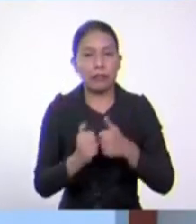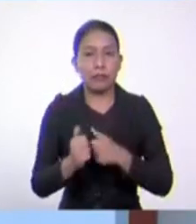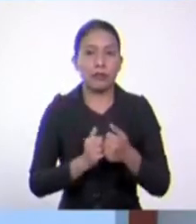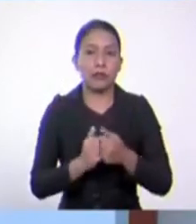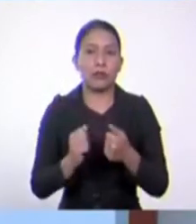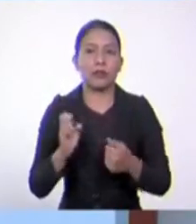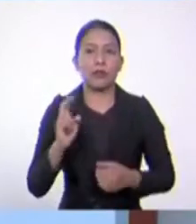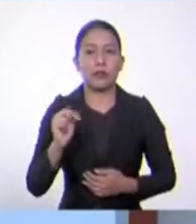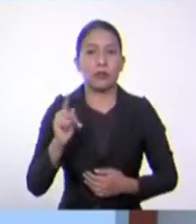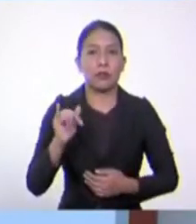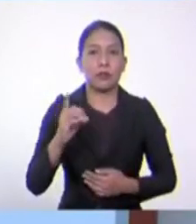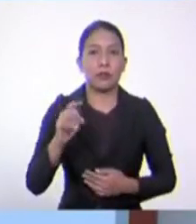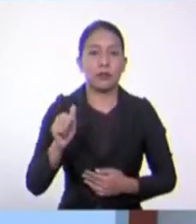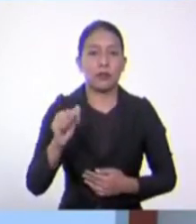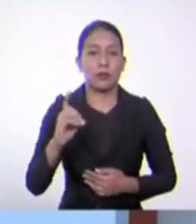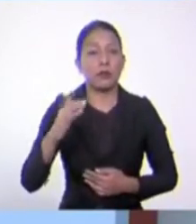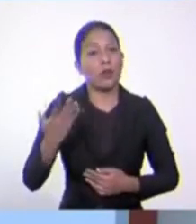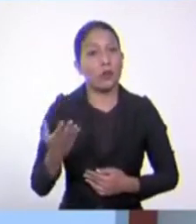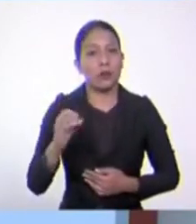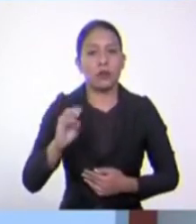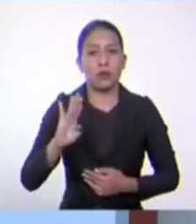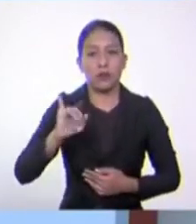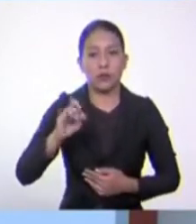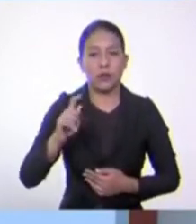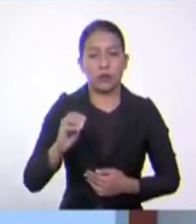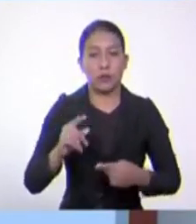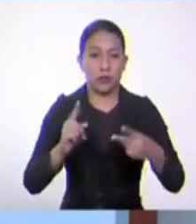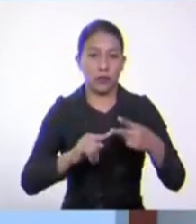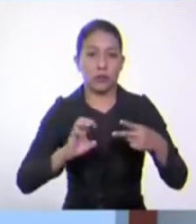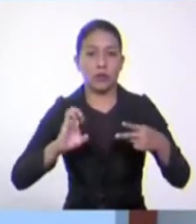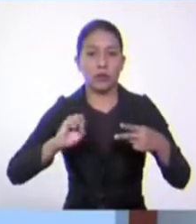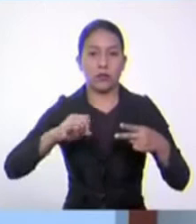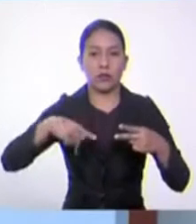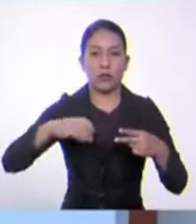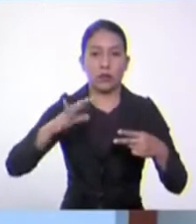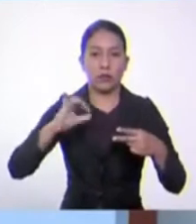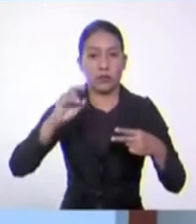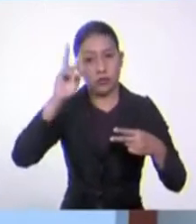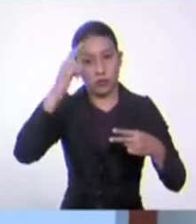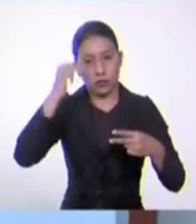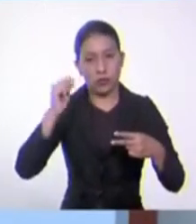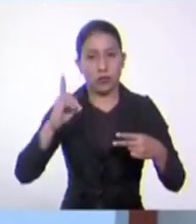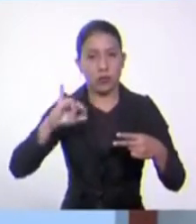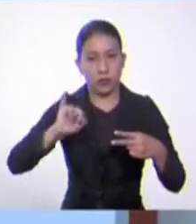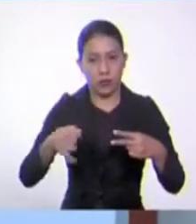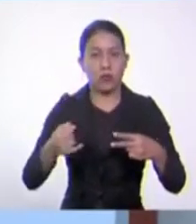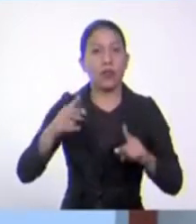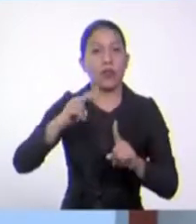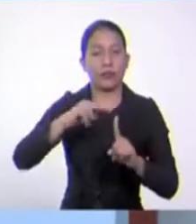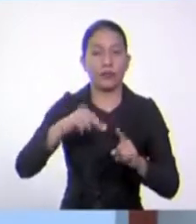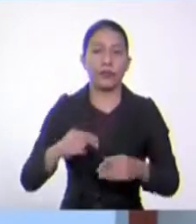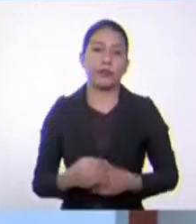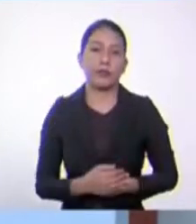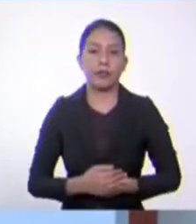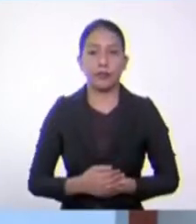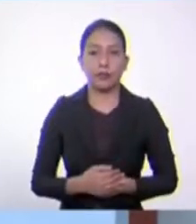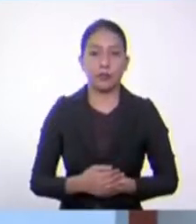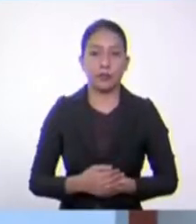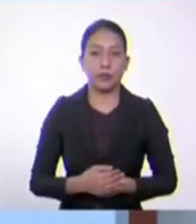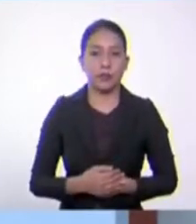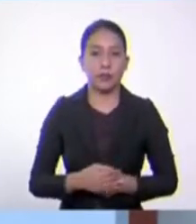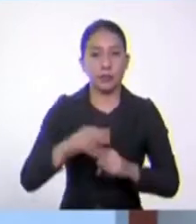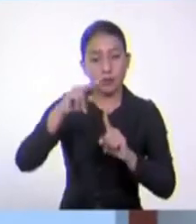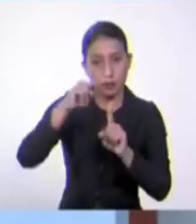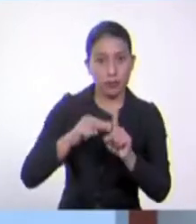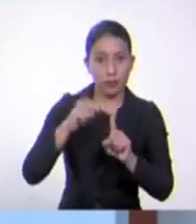entidad o objeto, y la especie, que es el adjetivo o epíteto, que nos da el calificativo, es decir, denota